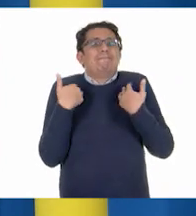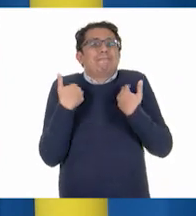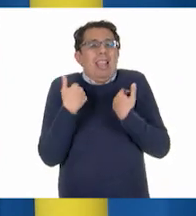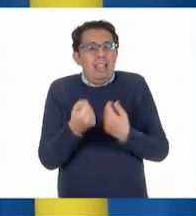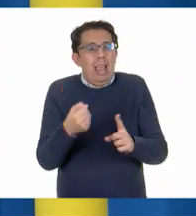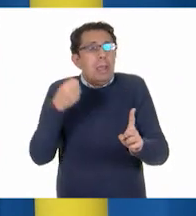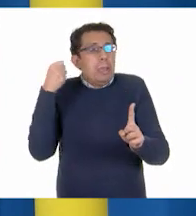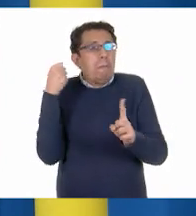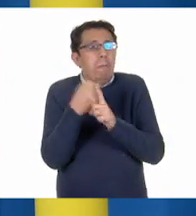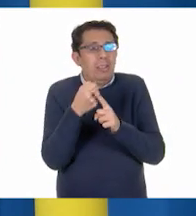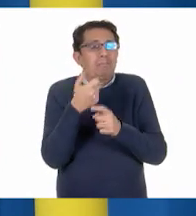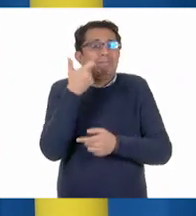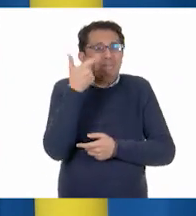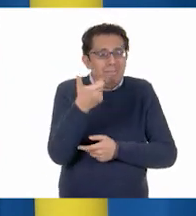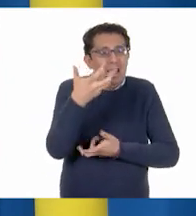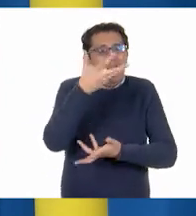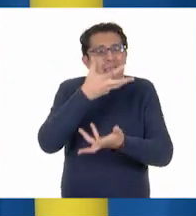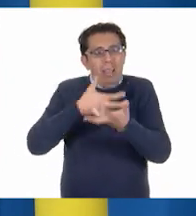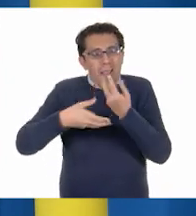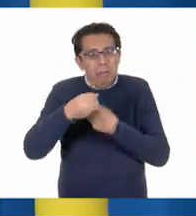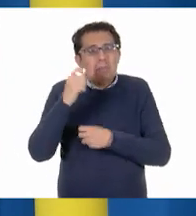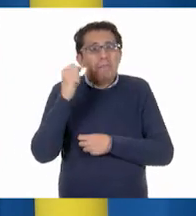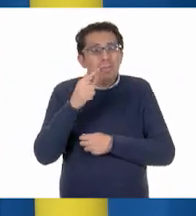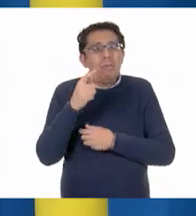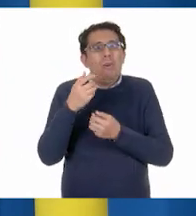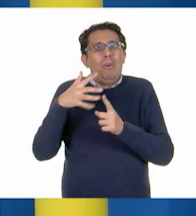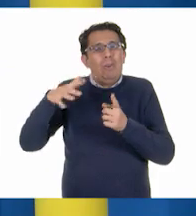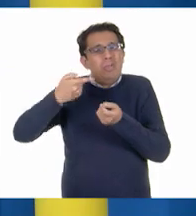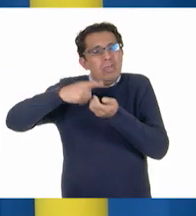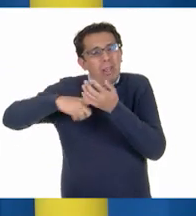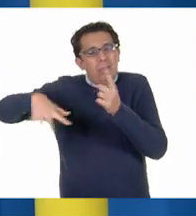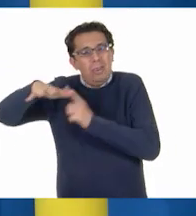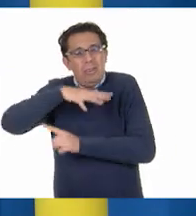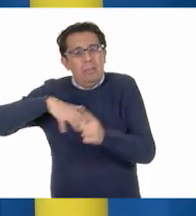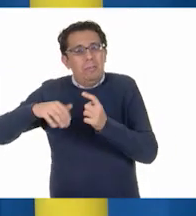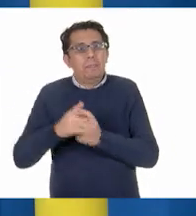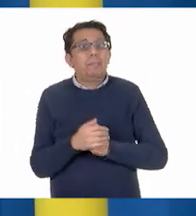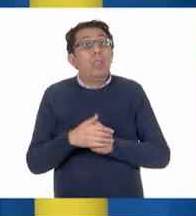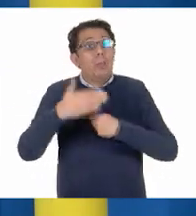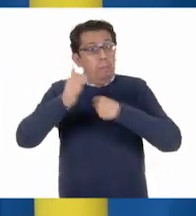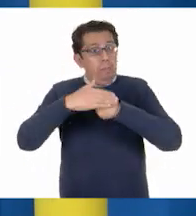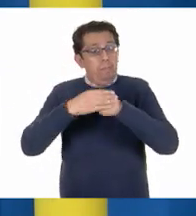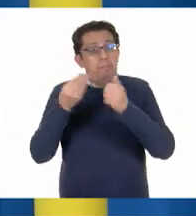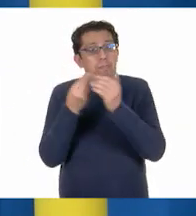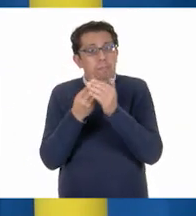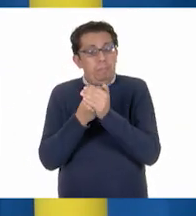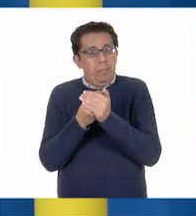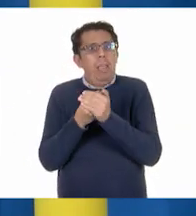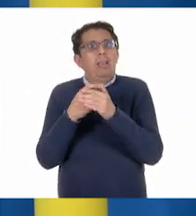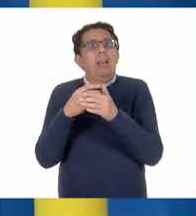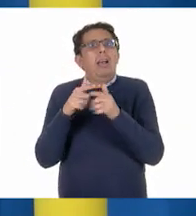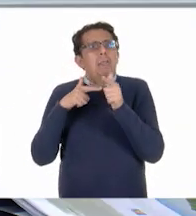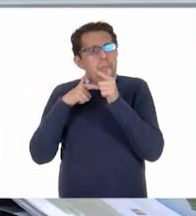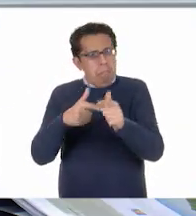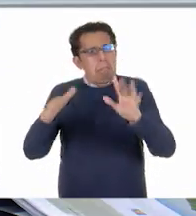económicos y sociales que serán cada vez más graves. La próxima clase profundizaremos más sobre el